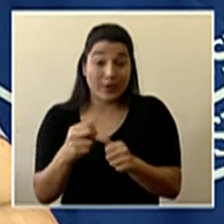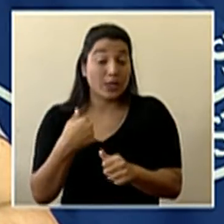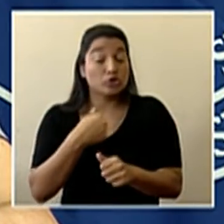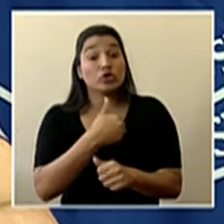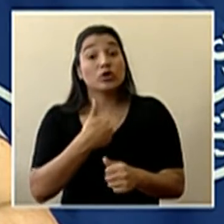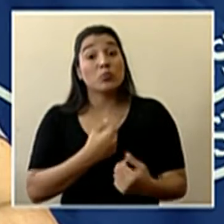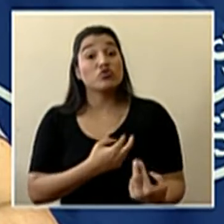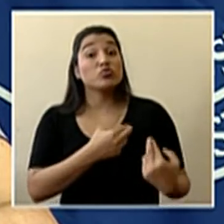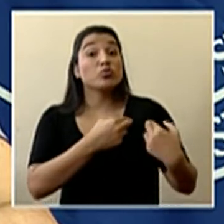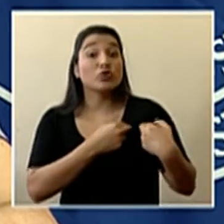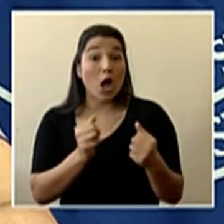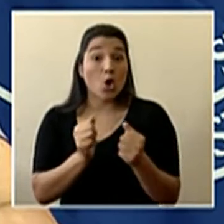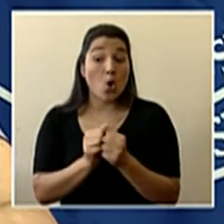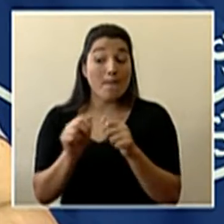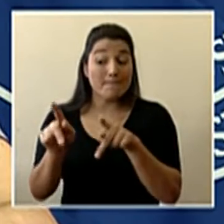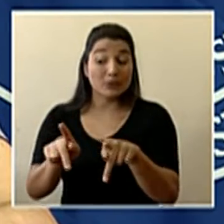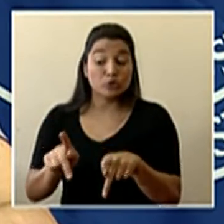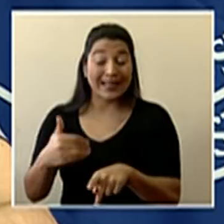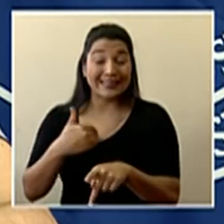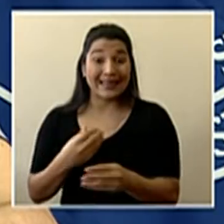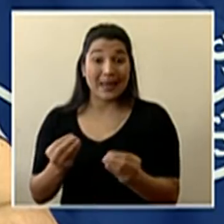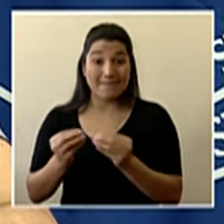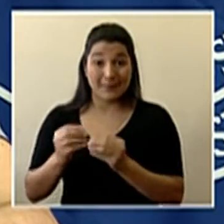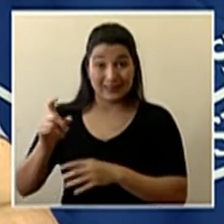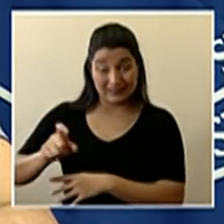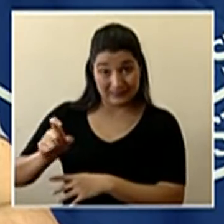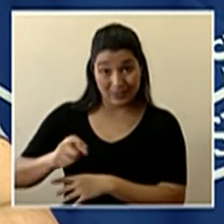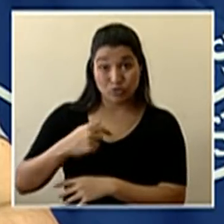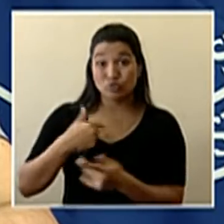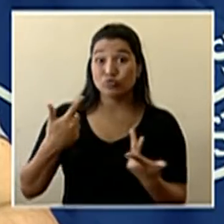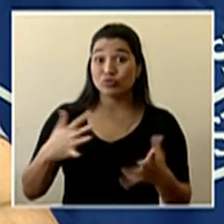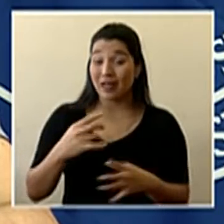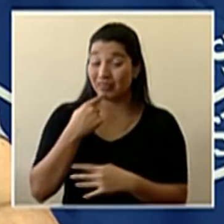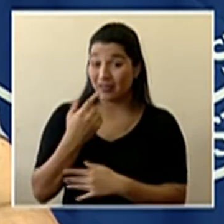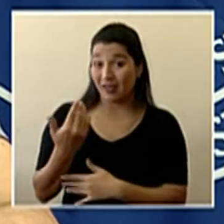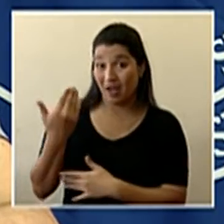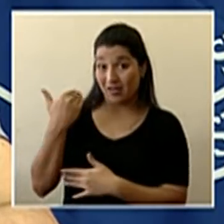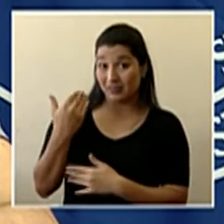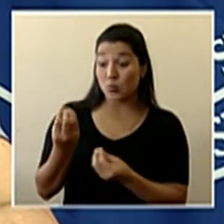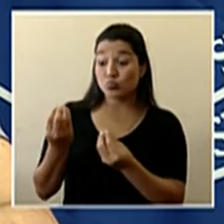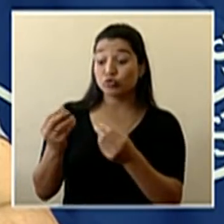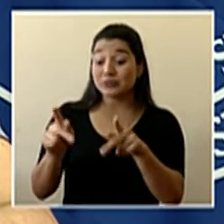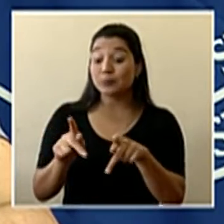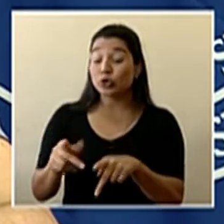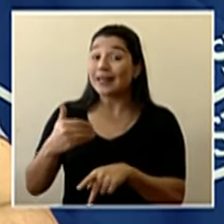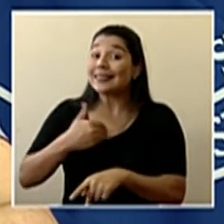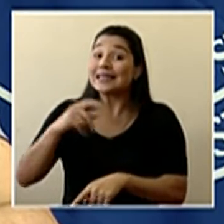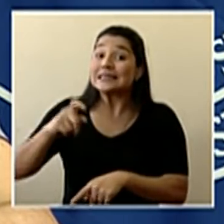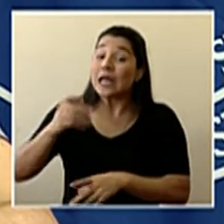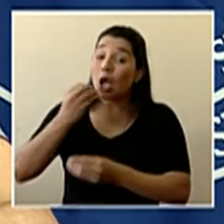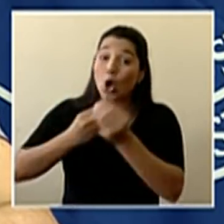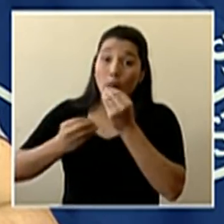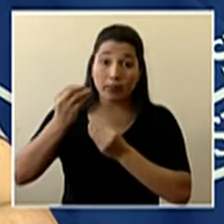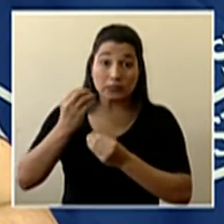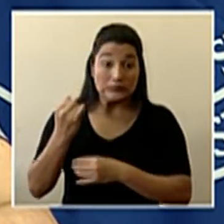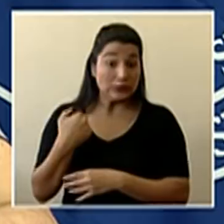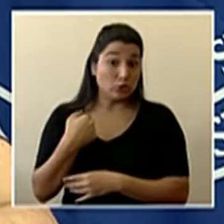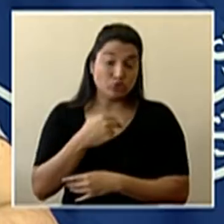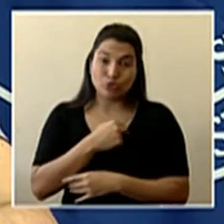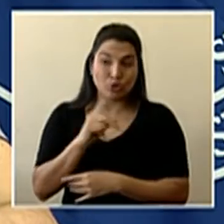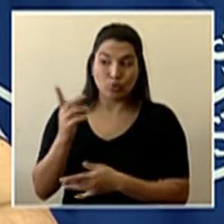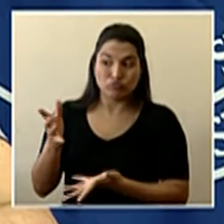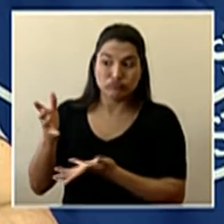más necesitadas y ya lo indiqué anteriormente, hay personas que tienen una necesidad de alimentación que si no la hacemos a través de esos